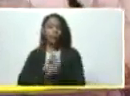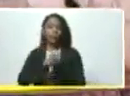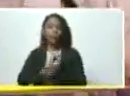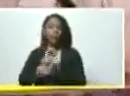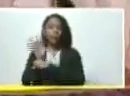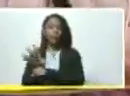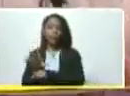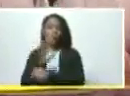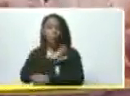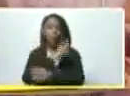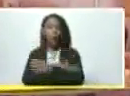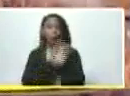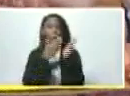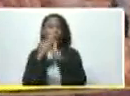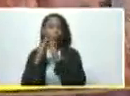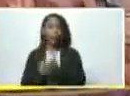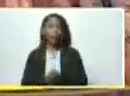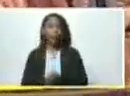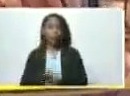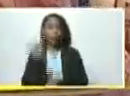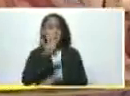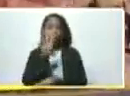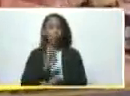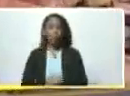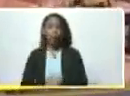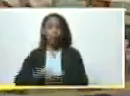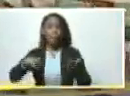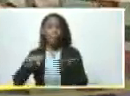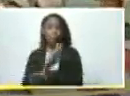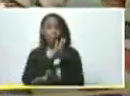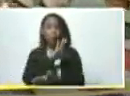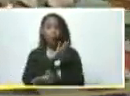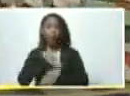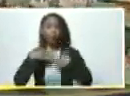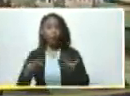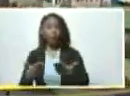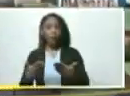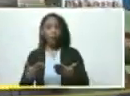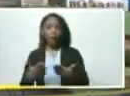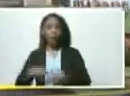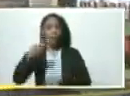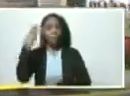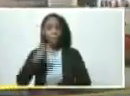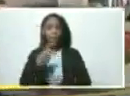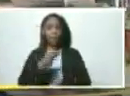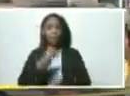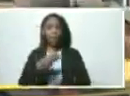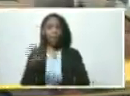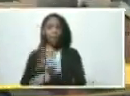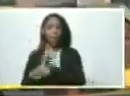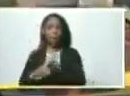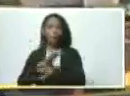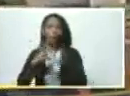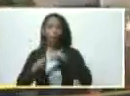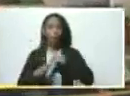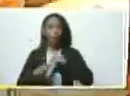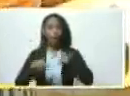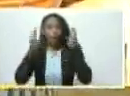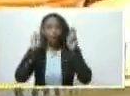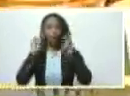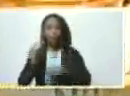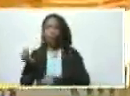transferencia del poder comunal. 4, impulso de la P de los CLAP en el marco